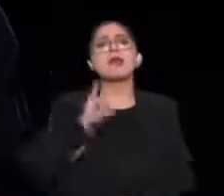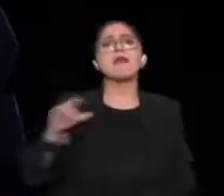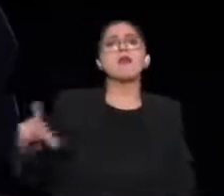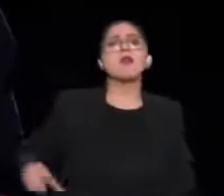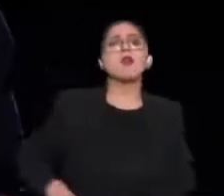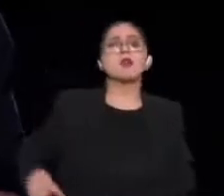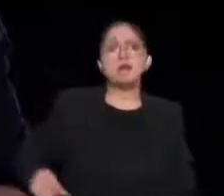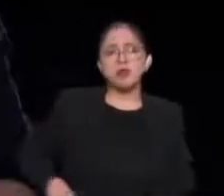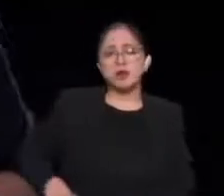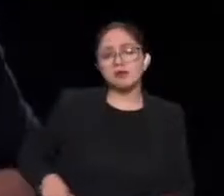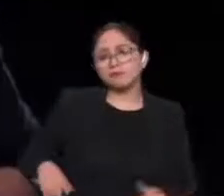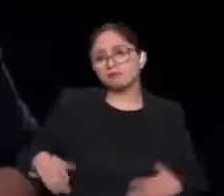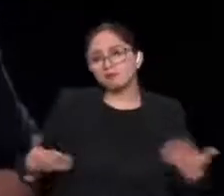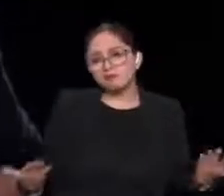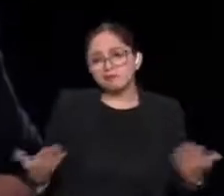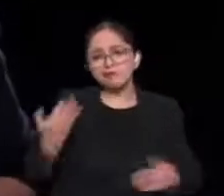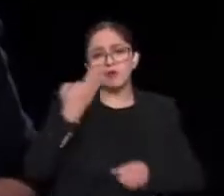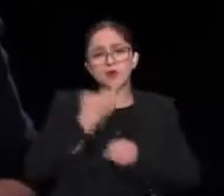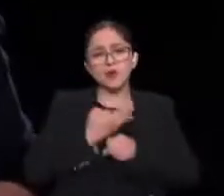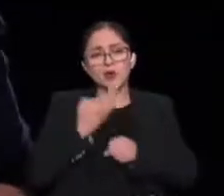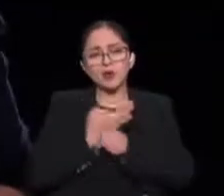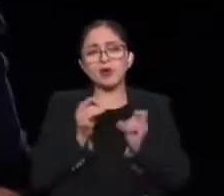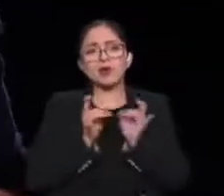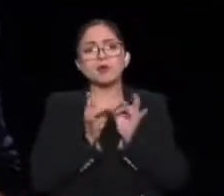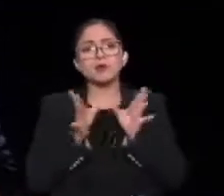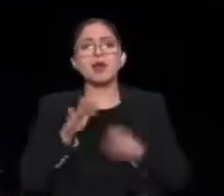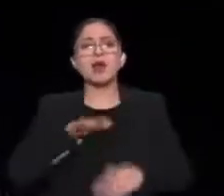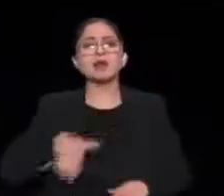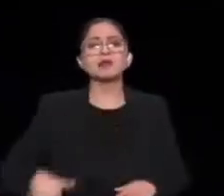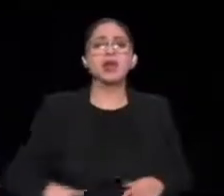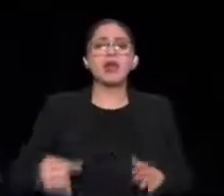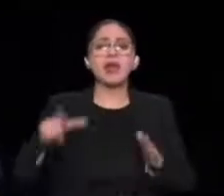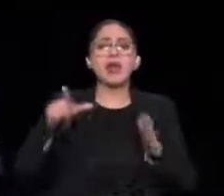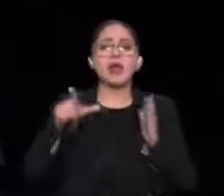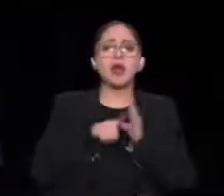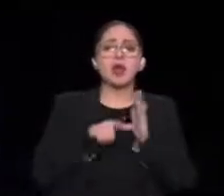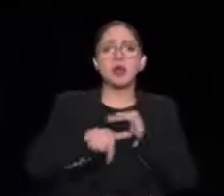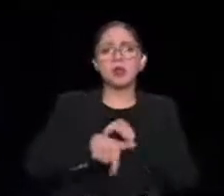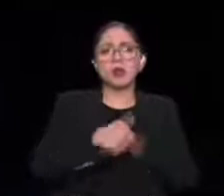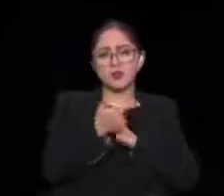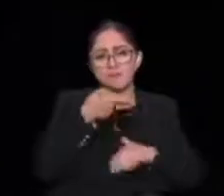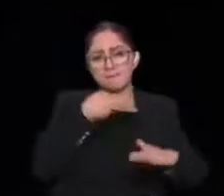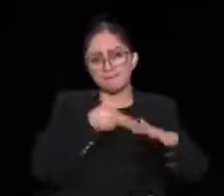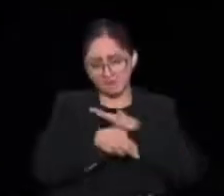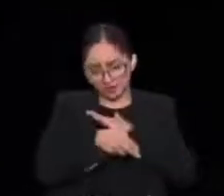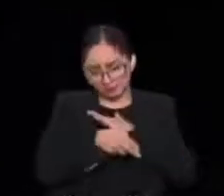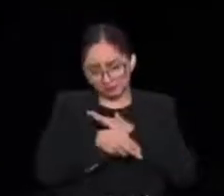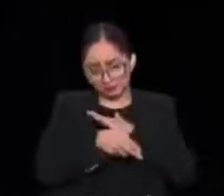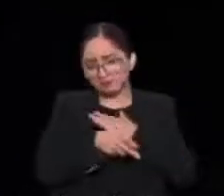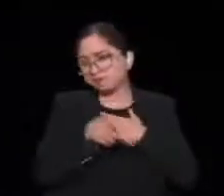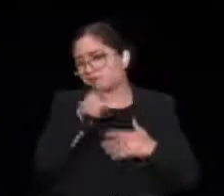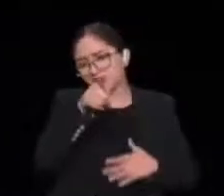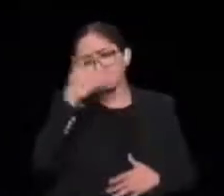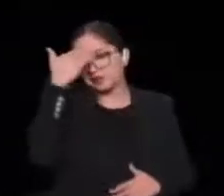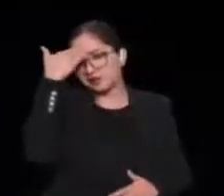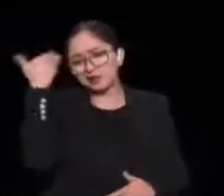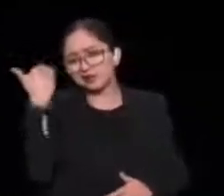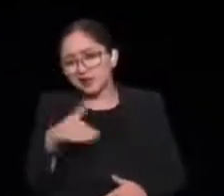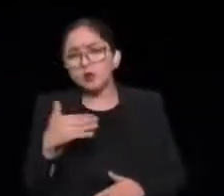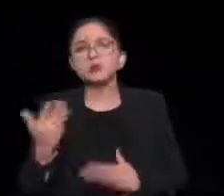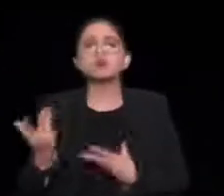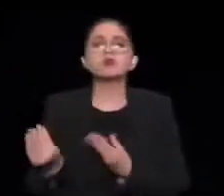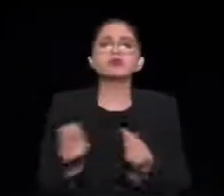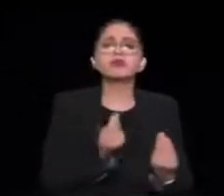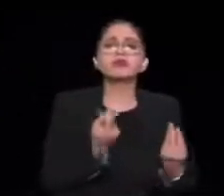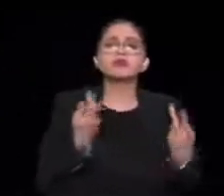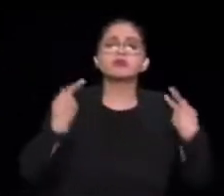sobre este lamentable incidente en la línea 12 del metro, pues como era de esperarse, como no es de extrañarnos, hubo una enorme cantidad